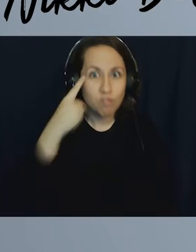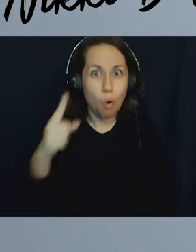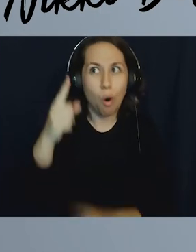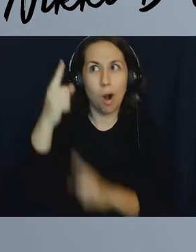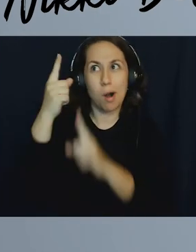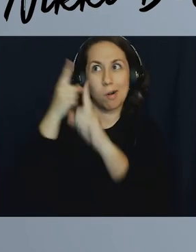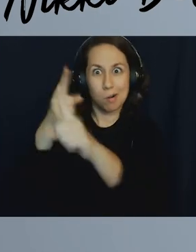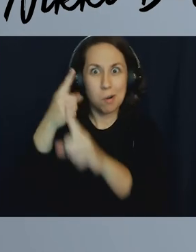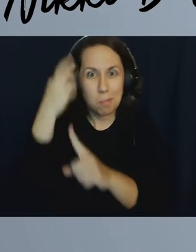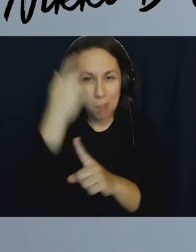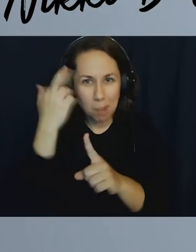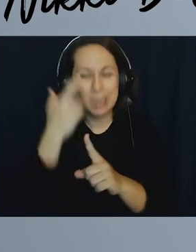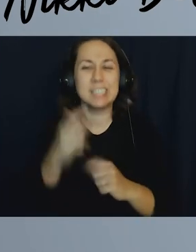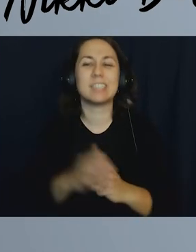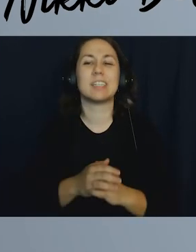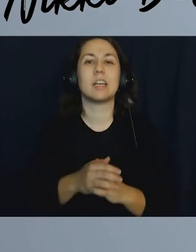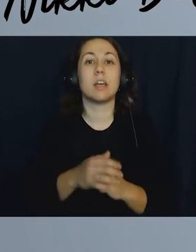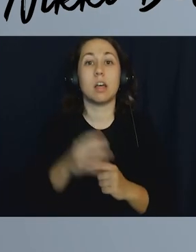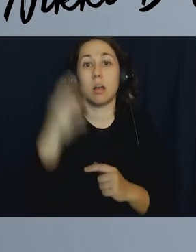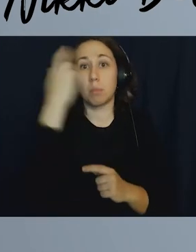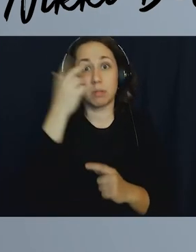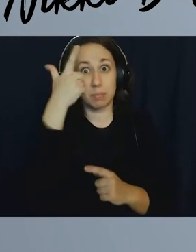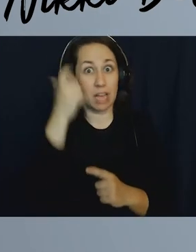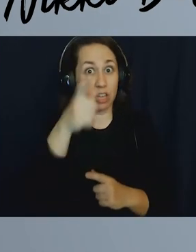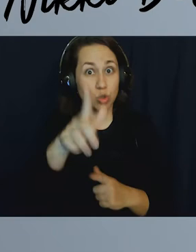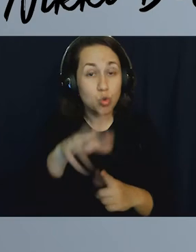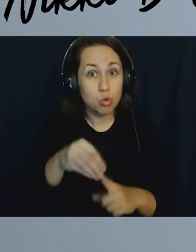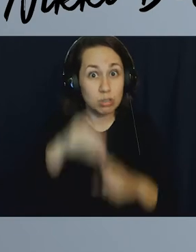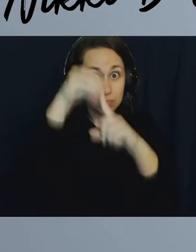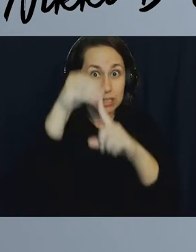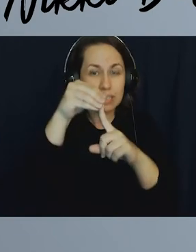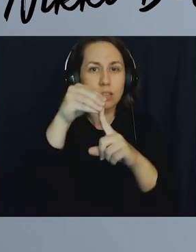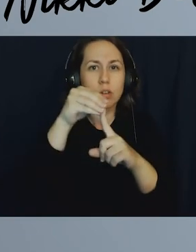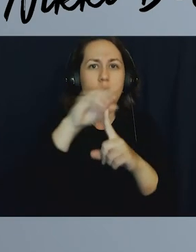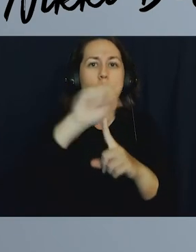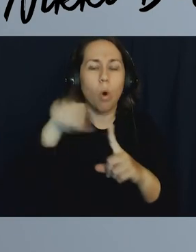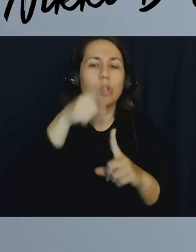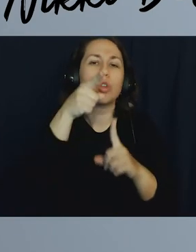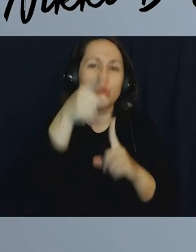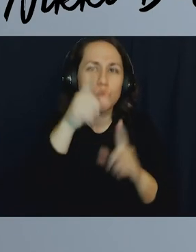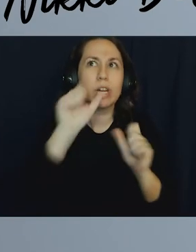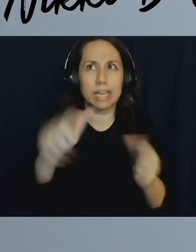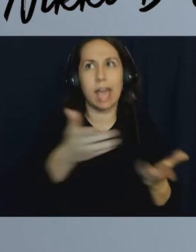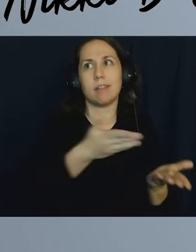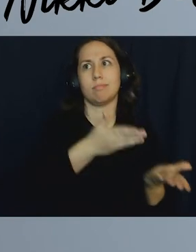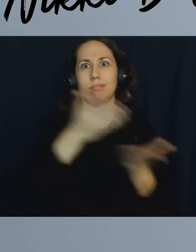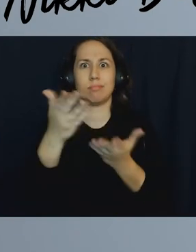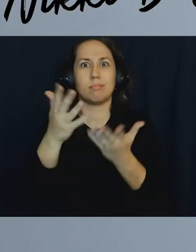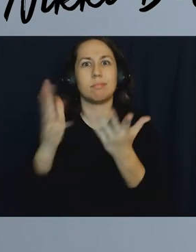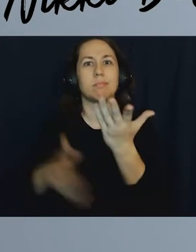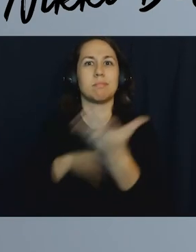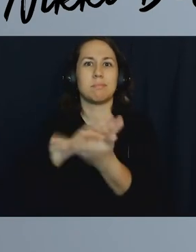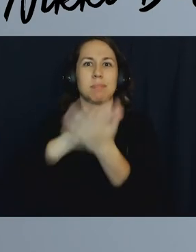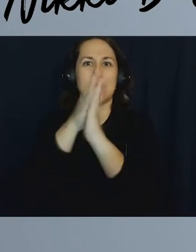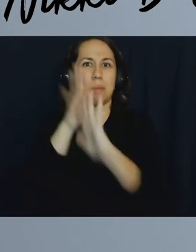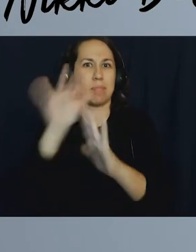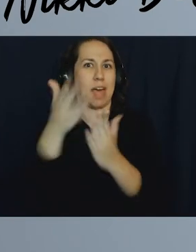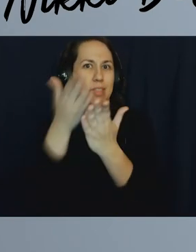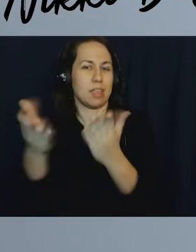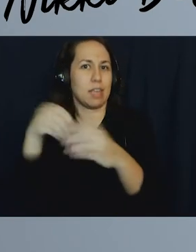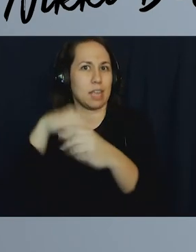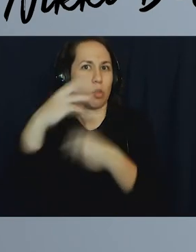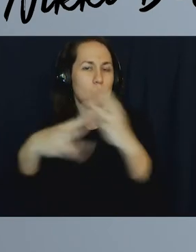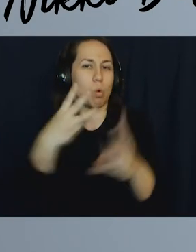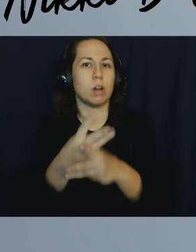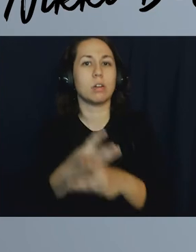una bendición, eres hecho de las estrellas, eres único, con propósito, por un propósito, para un propósito y